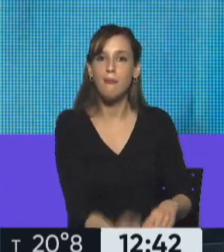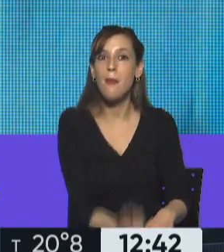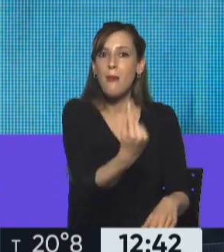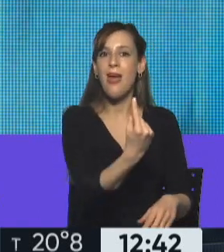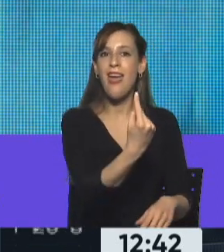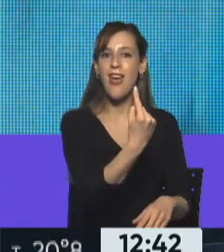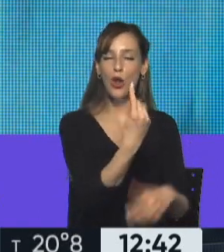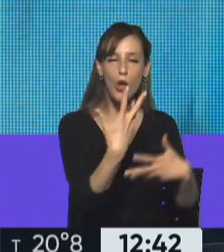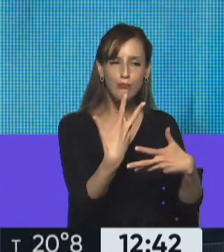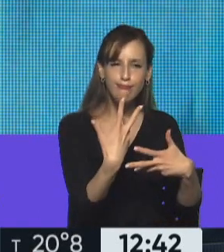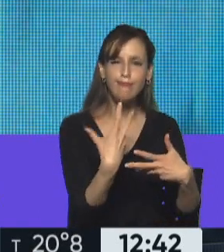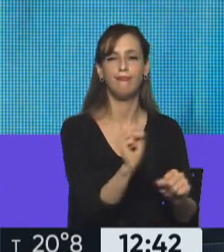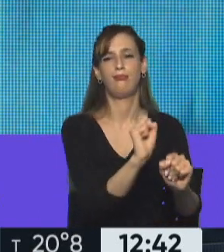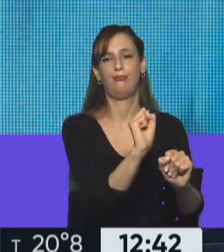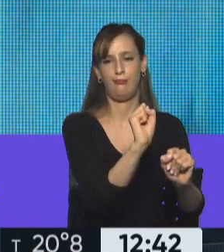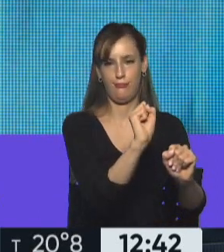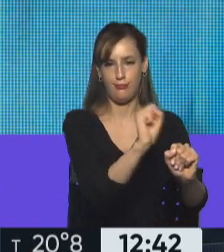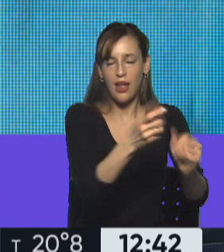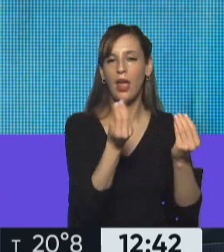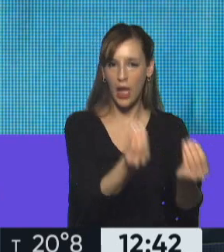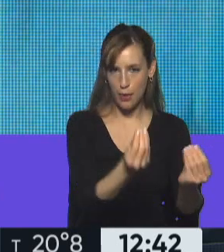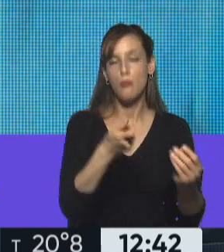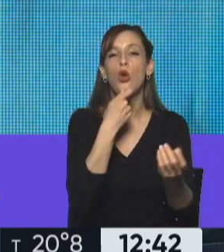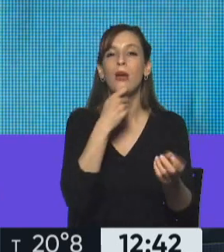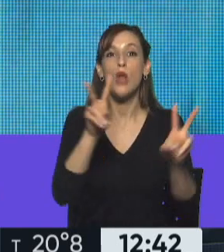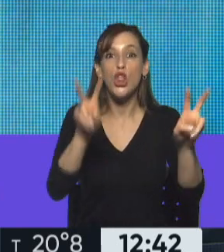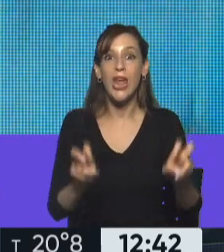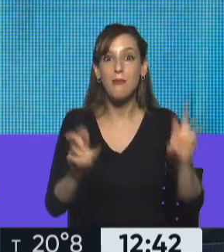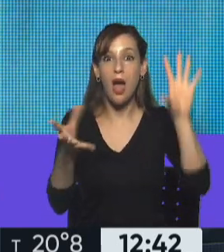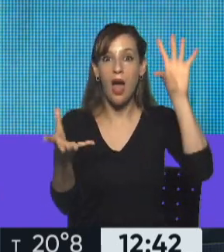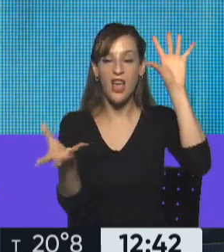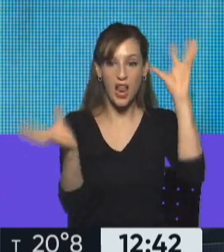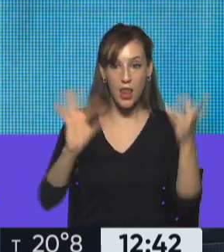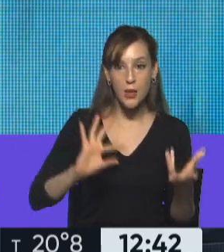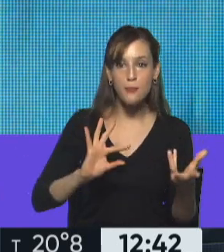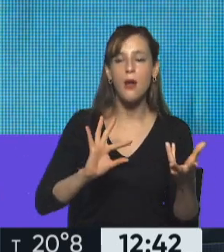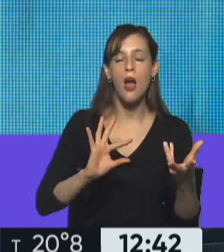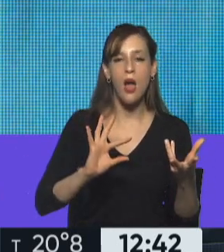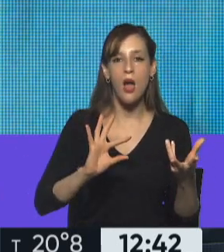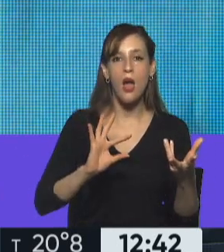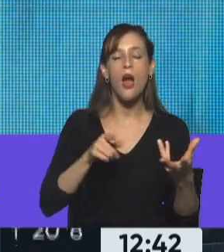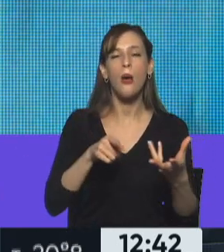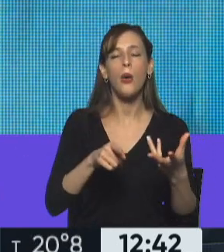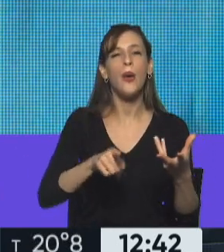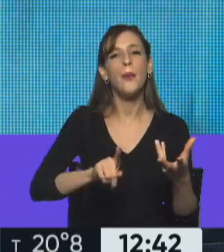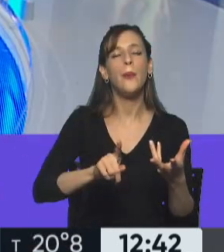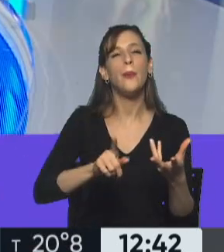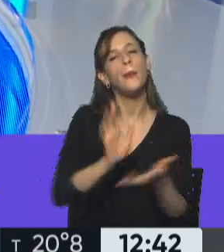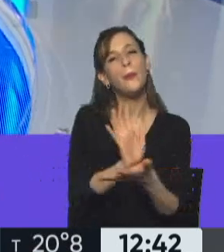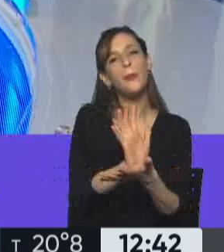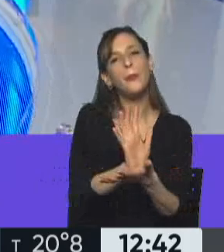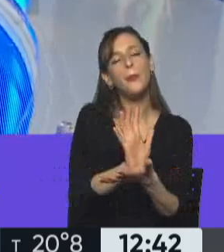sistemas muy complejos como los del clima y el tiempo en forma numérica y se